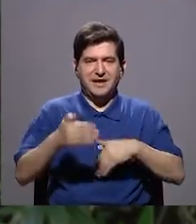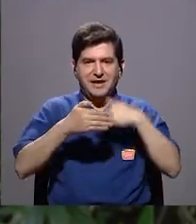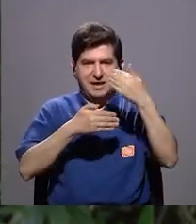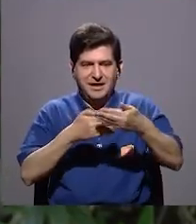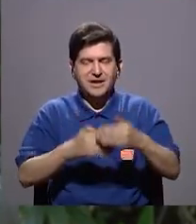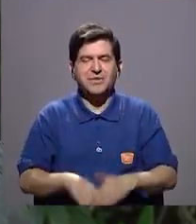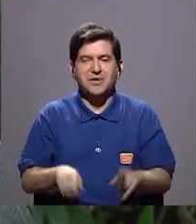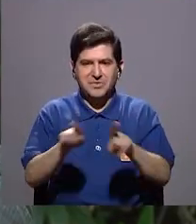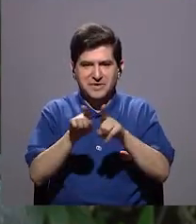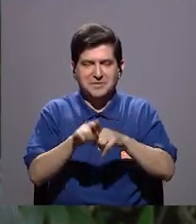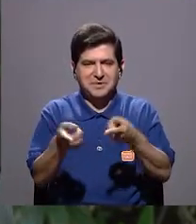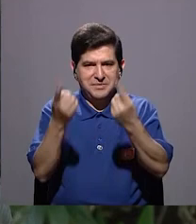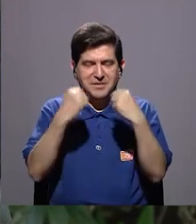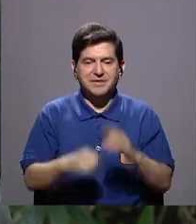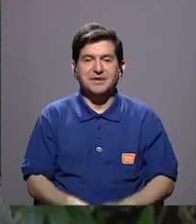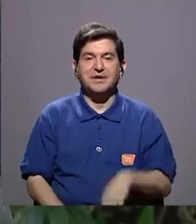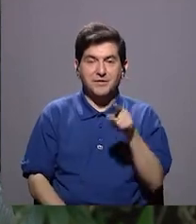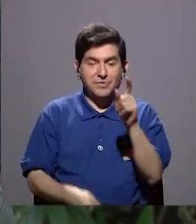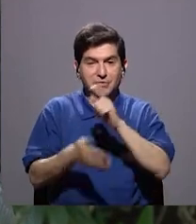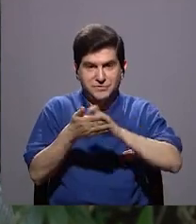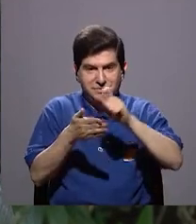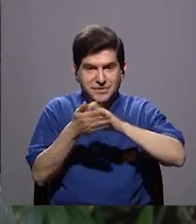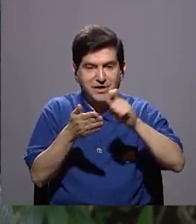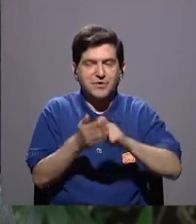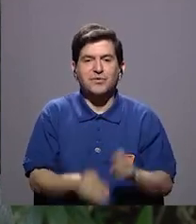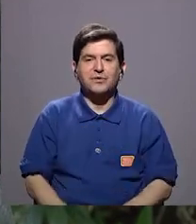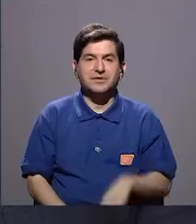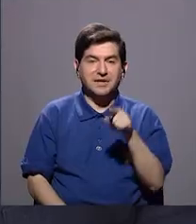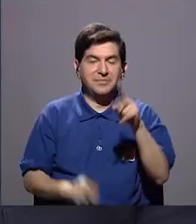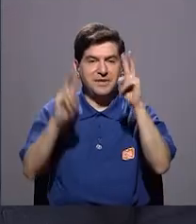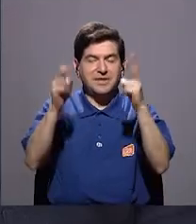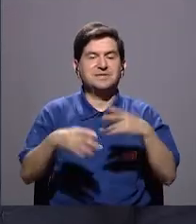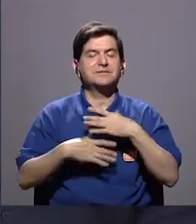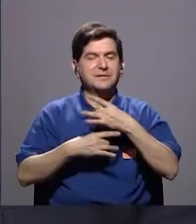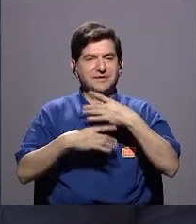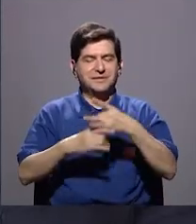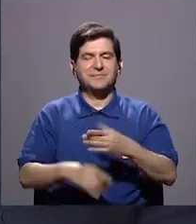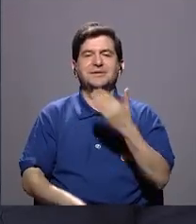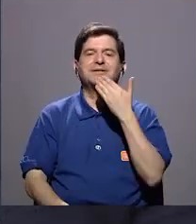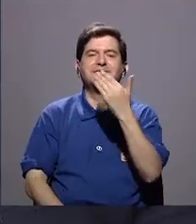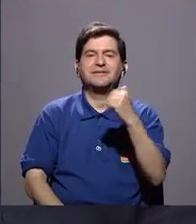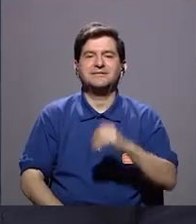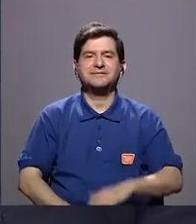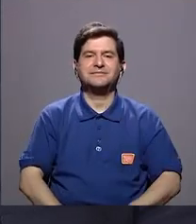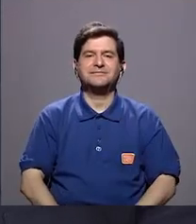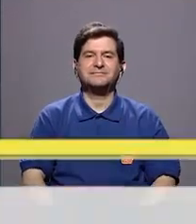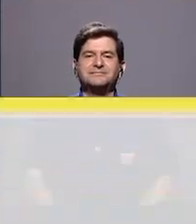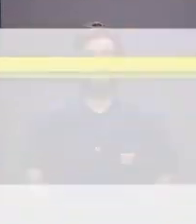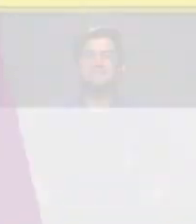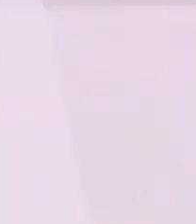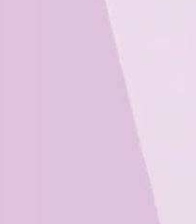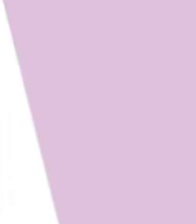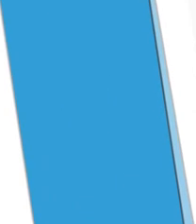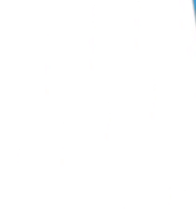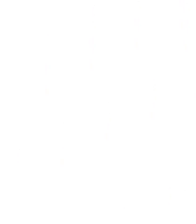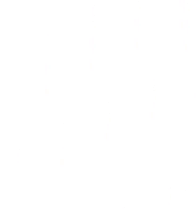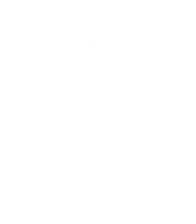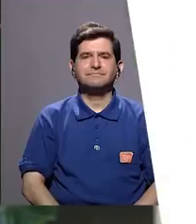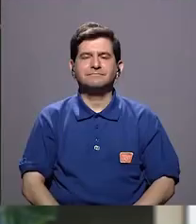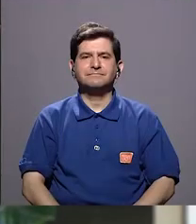después. Hayan tomado nota, que estoy seguro que les habrá encantado este tema. Muchas gracias.